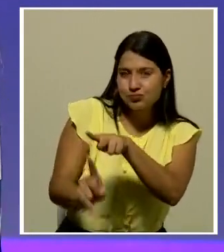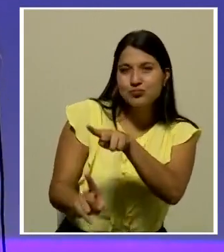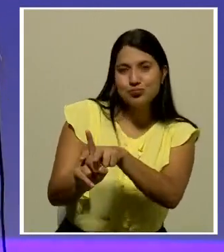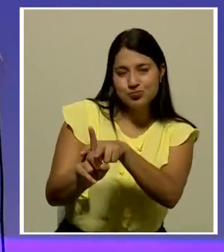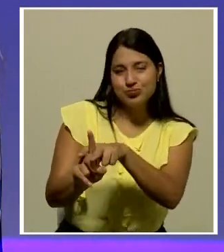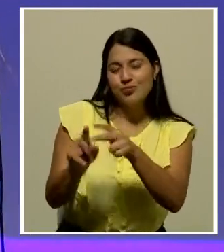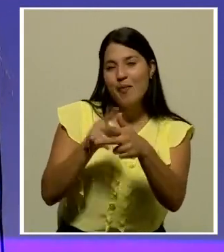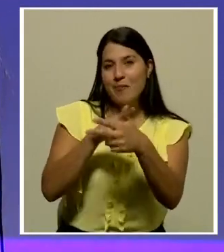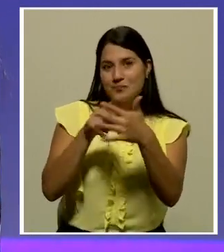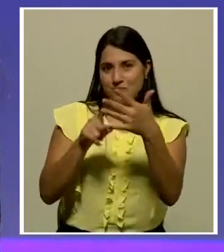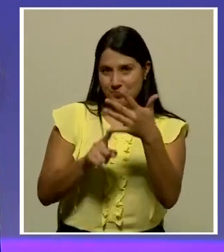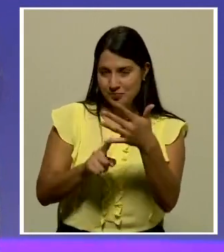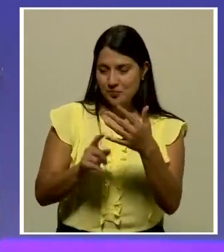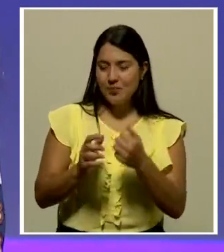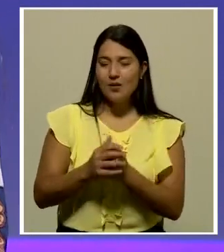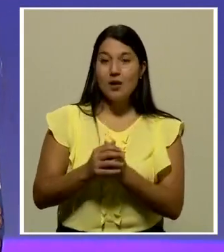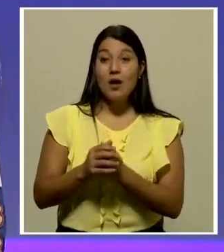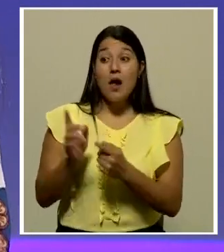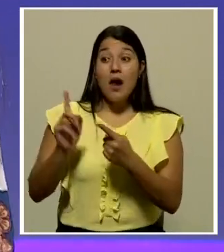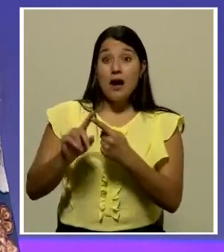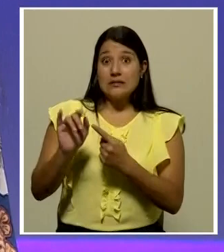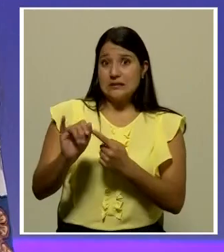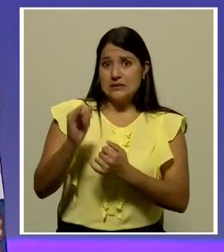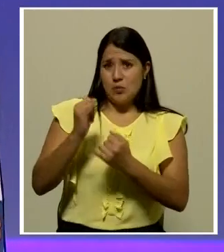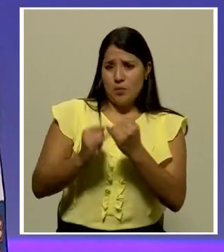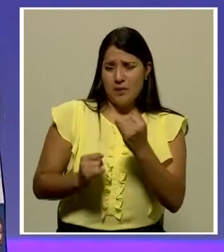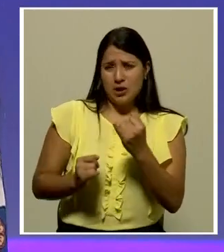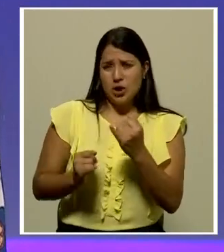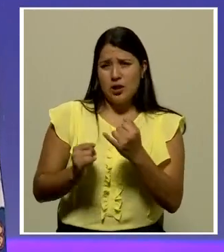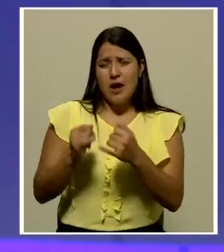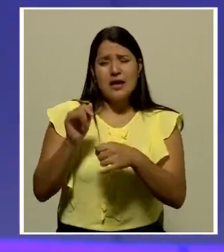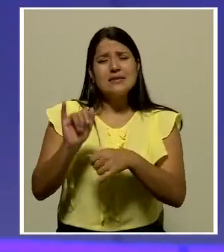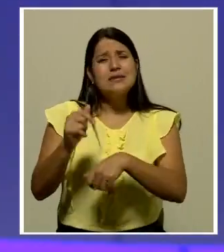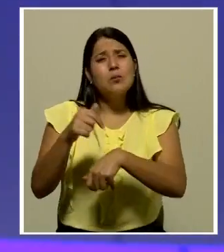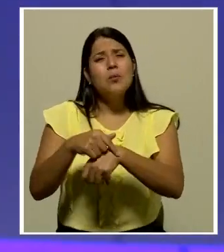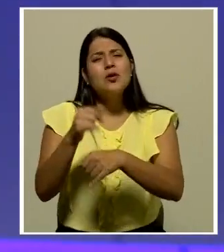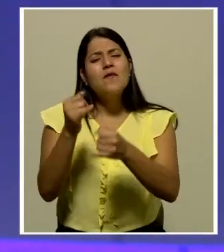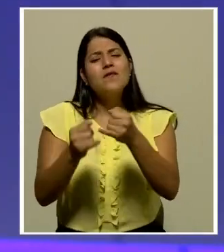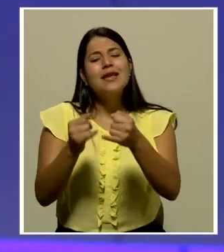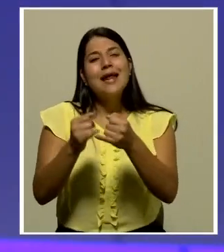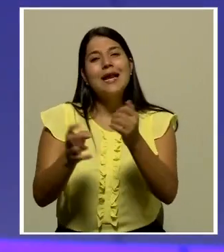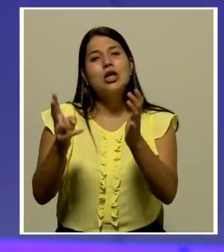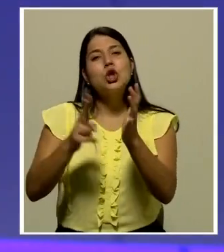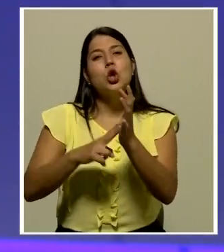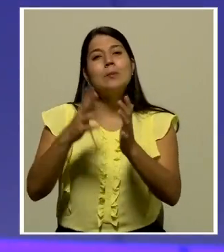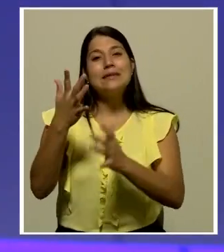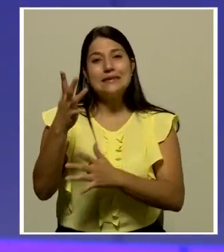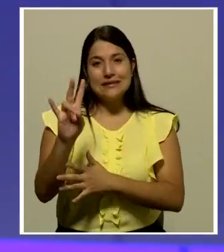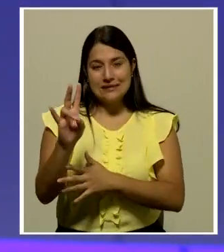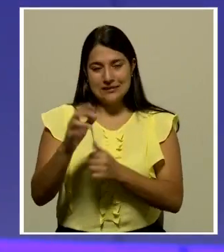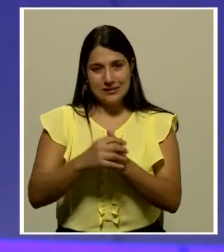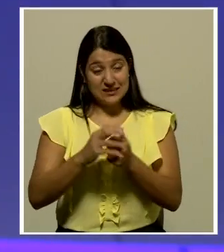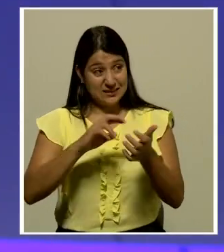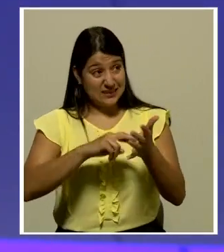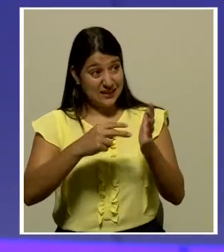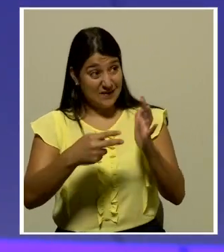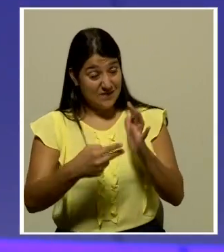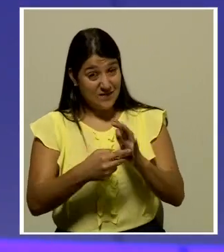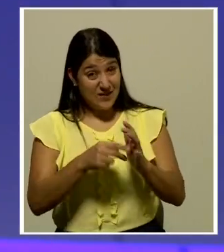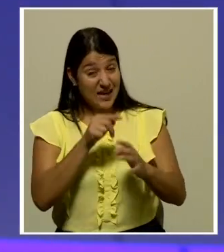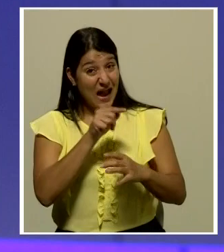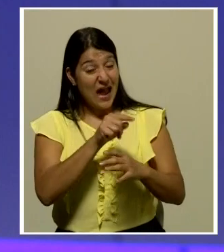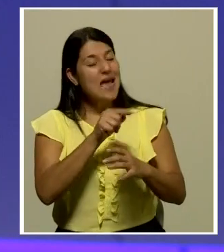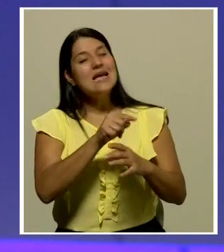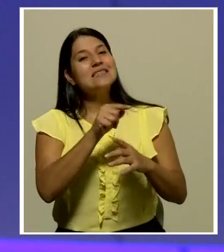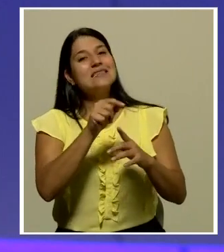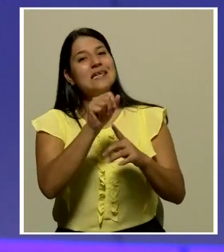evidentes hasta ese momento que fue hacia finales del 2017. Es decir, el cementazo es un